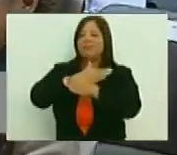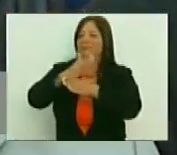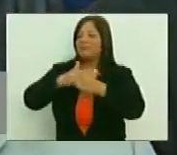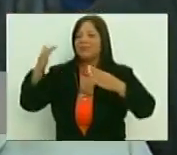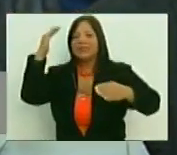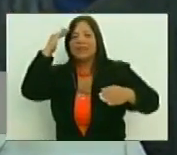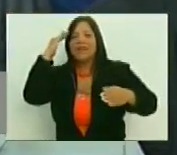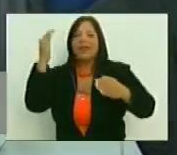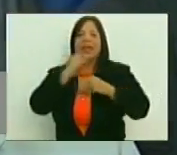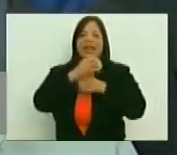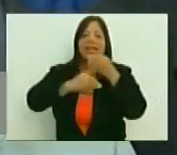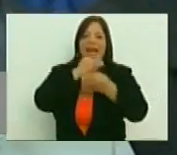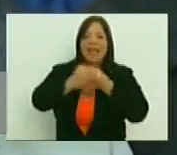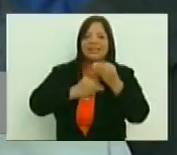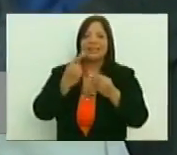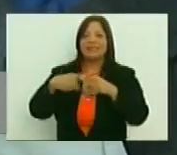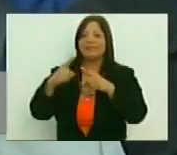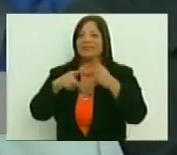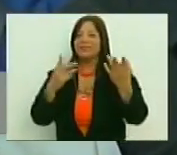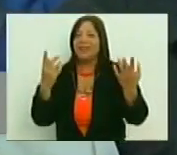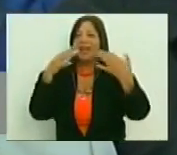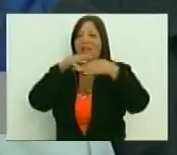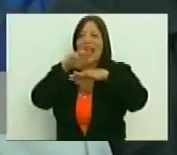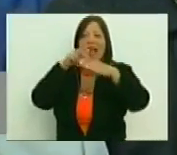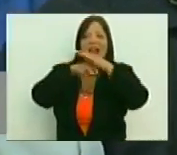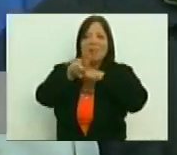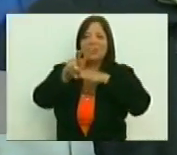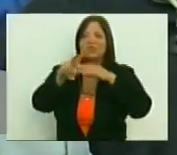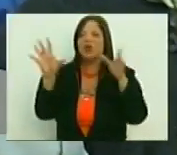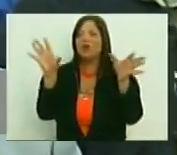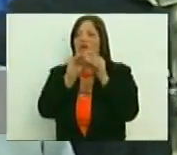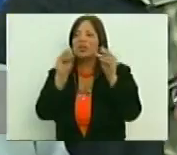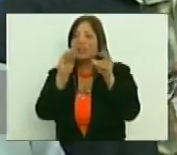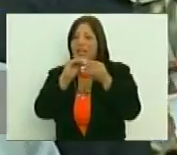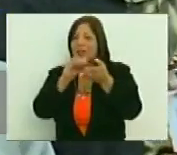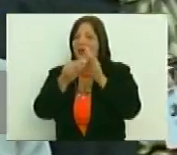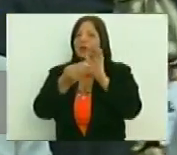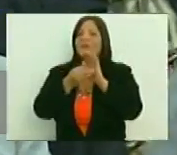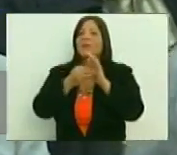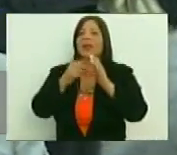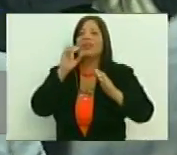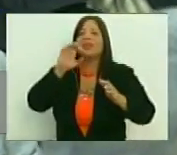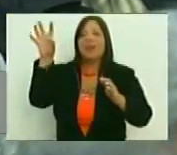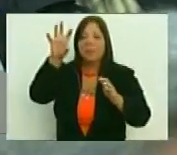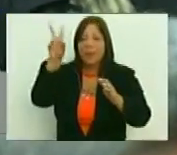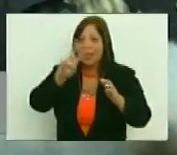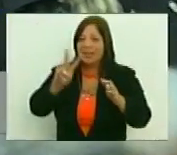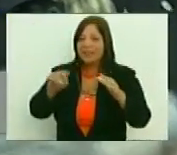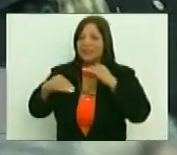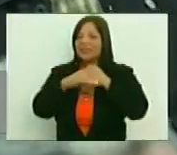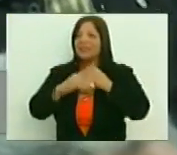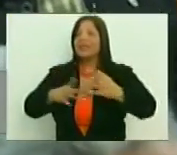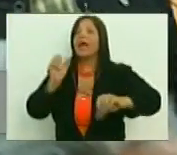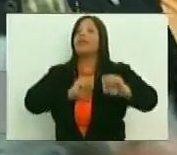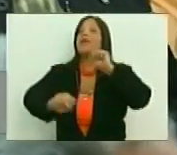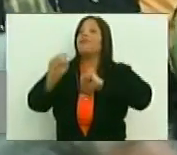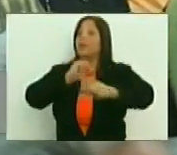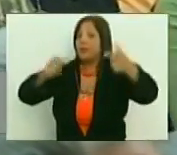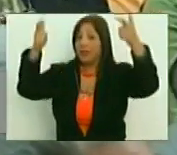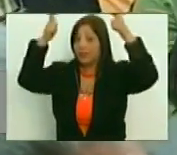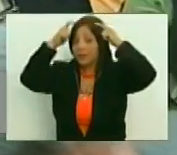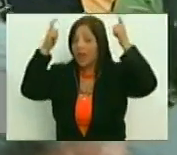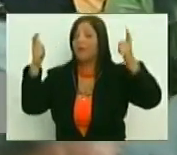saberes y quehaceres. La visión sistémica y holística de país tan defendida por